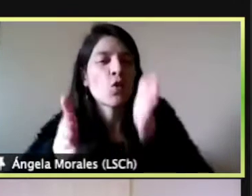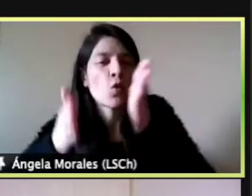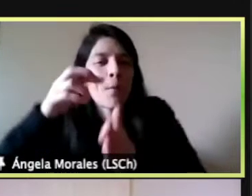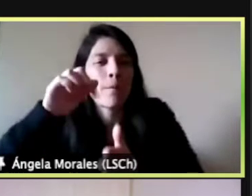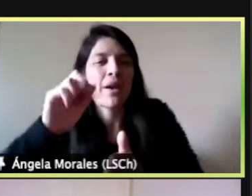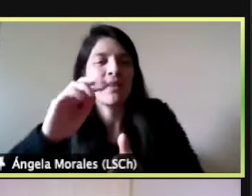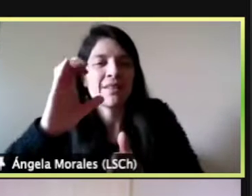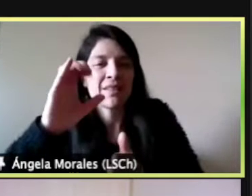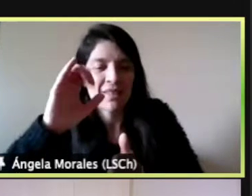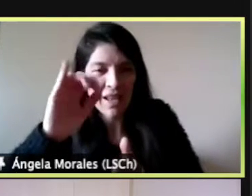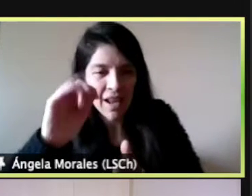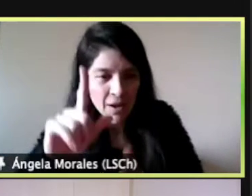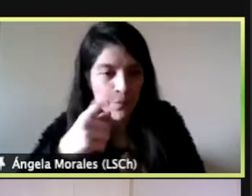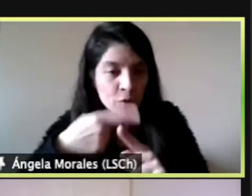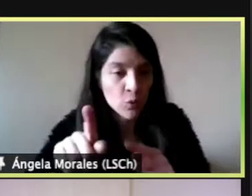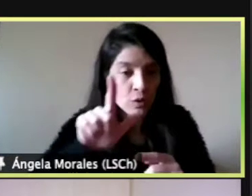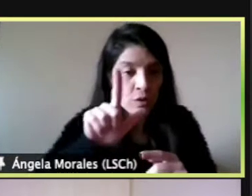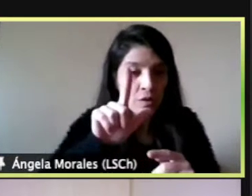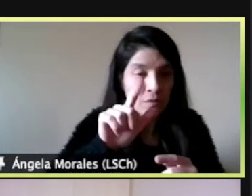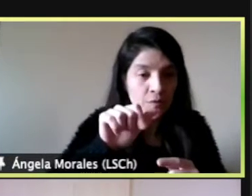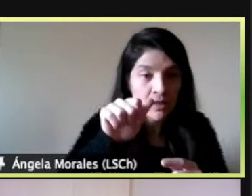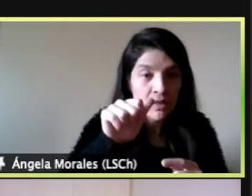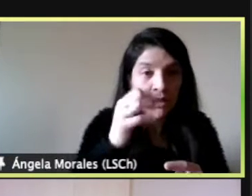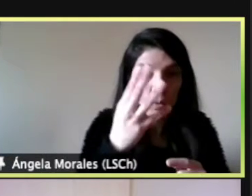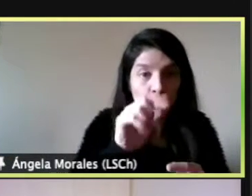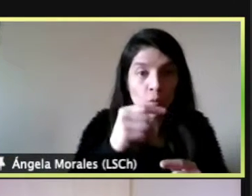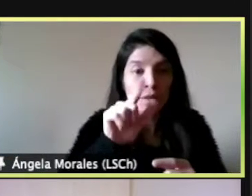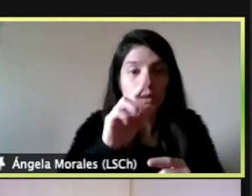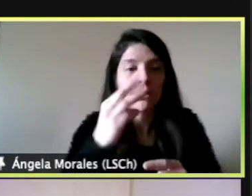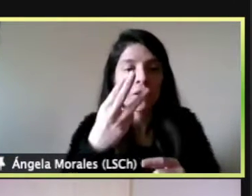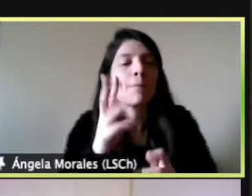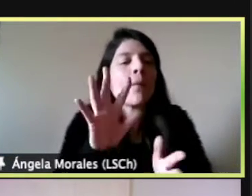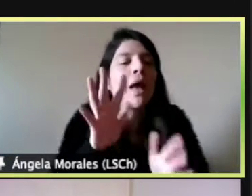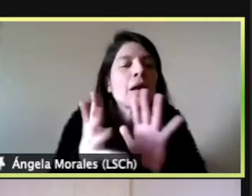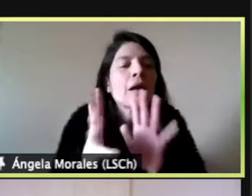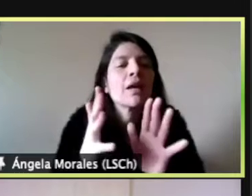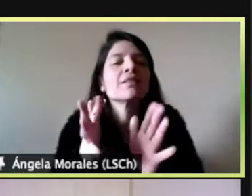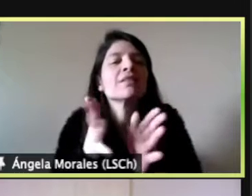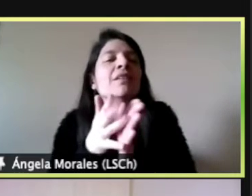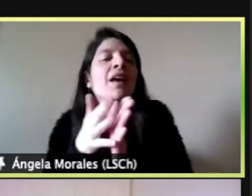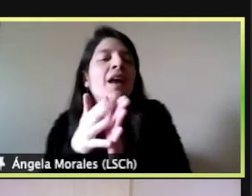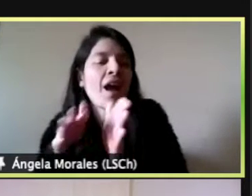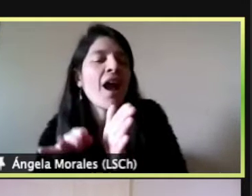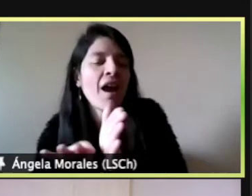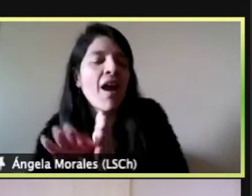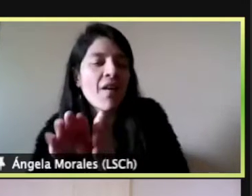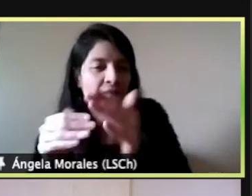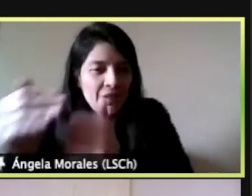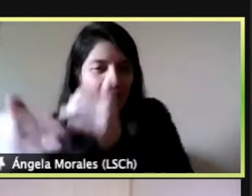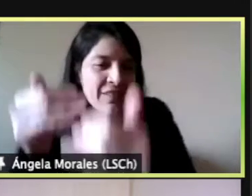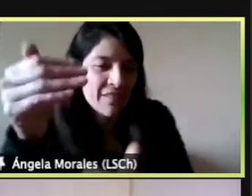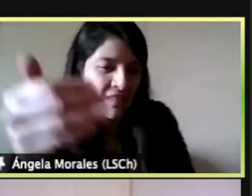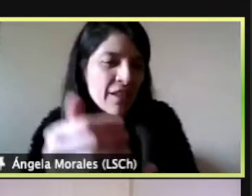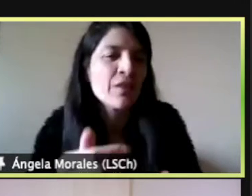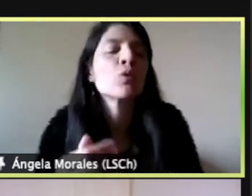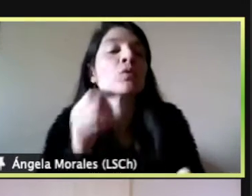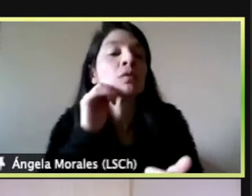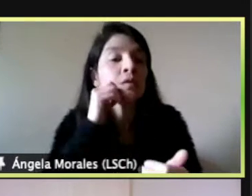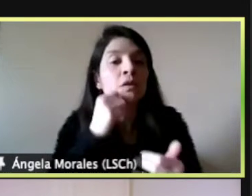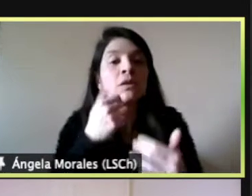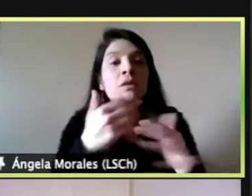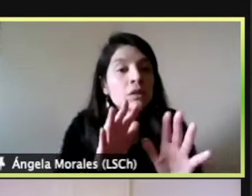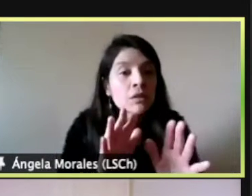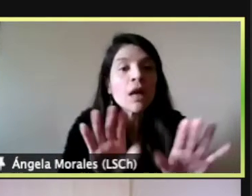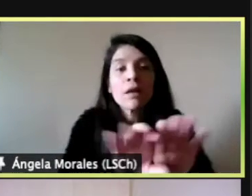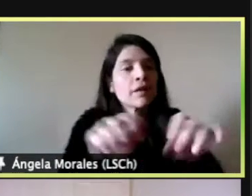64,73 es lo más parecido a avanzado. Entonces ahora tenemos el estado que corresponde en cada uno de estos valores.